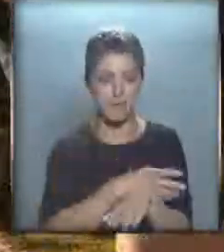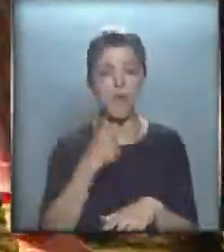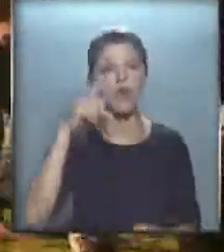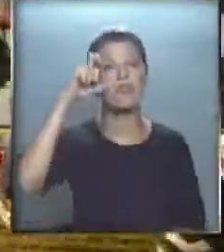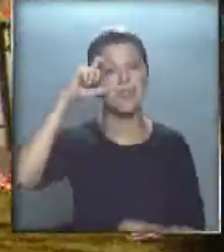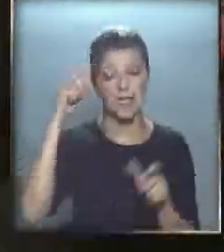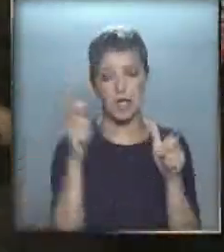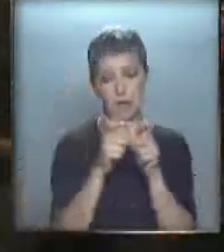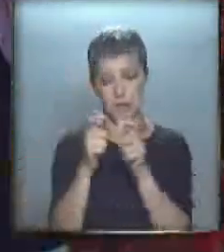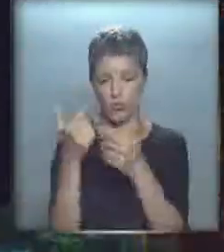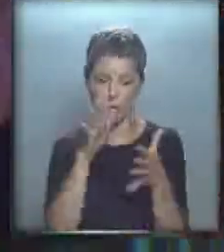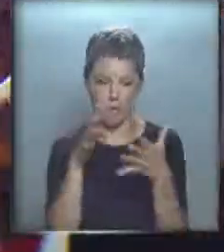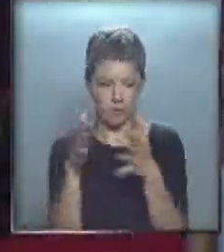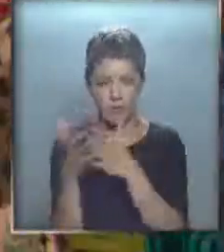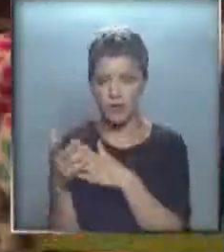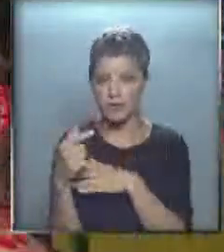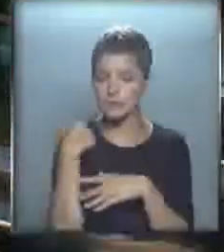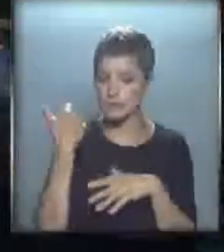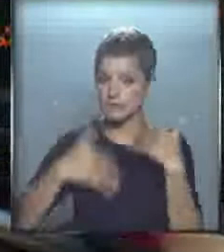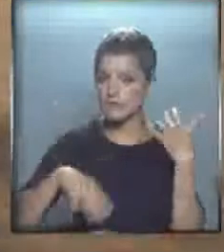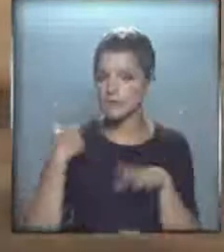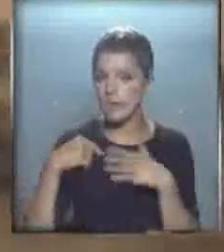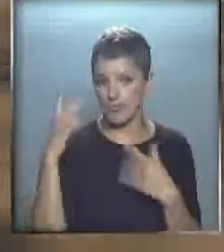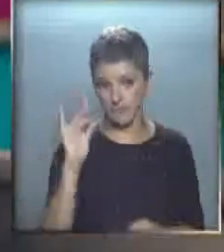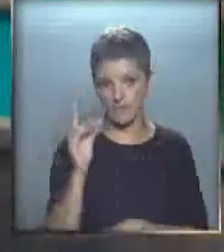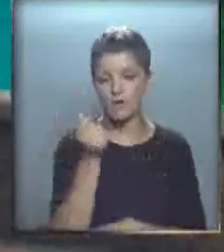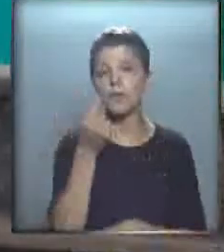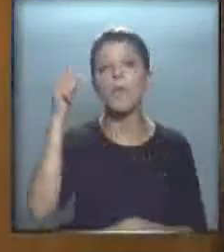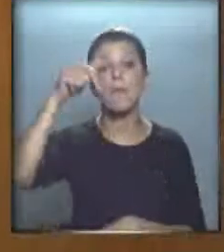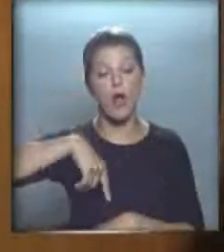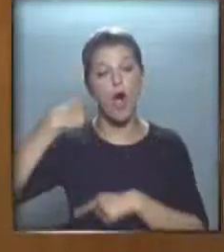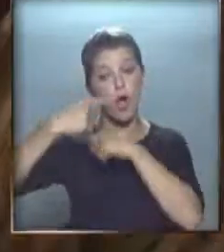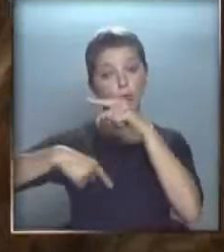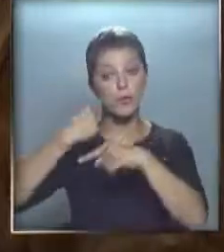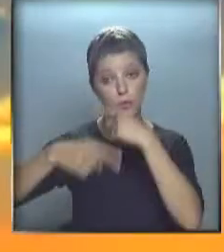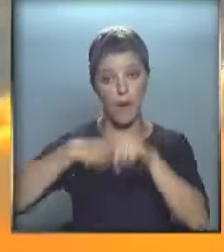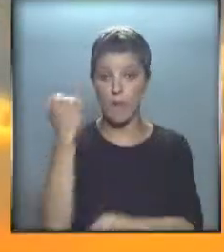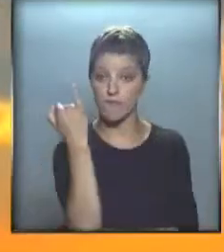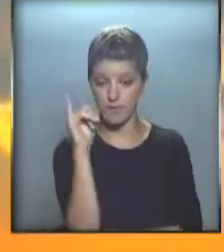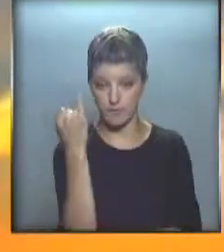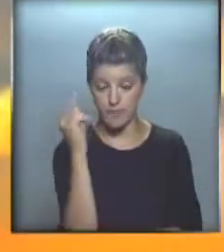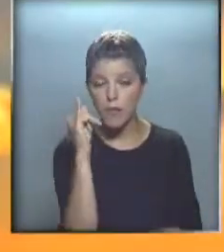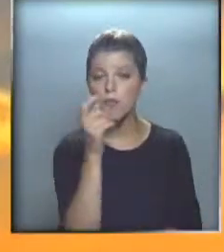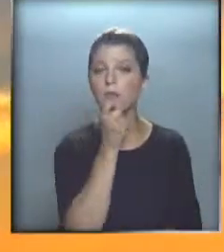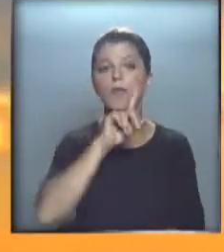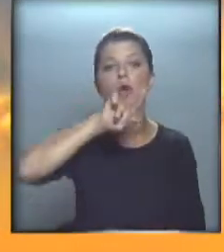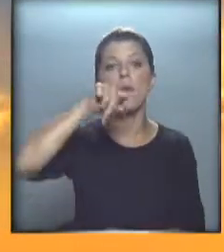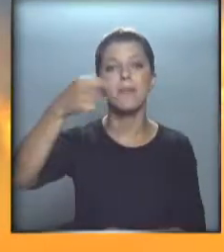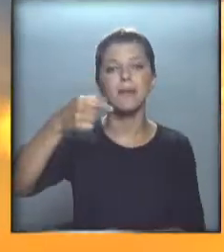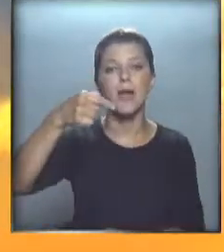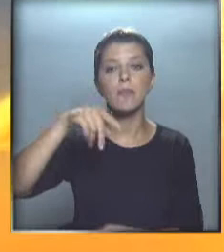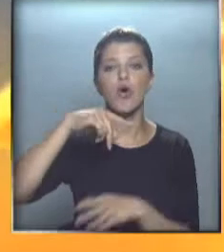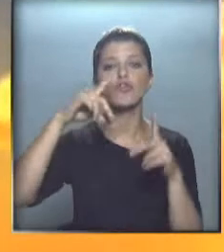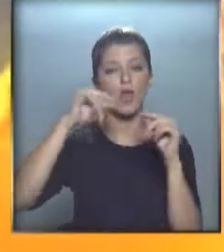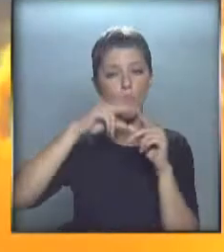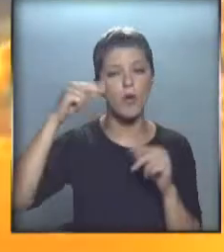más o menos. Que es un montón para una tira que no, no pasa. Y ahora estamos grabando y. Y nos corre. Claro, mañana grabamos el 99 y nos